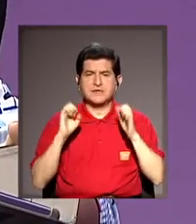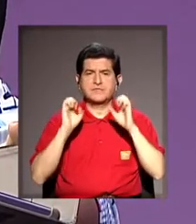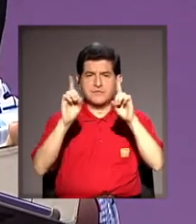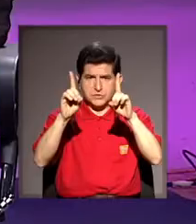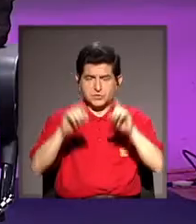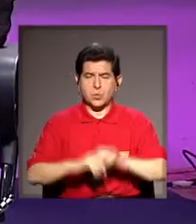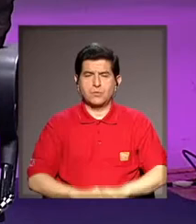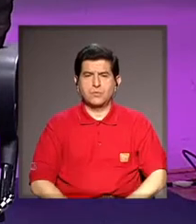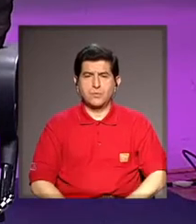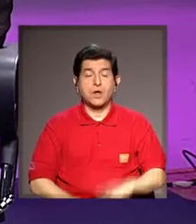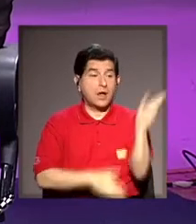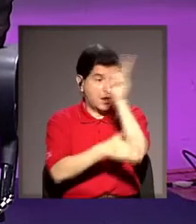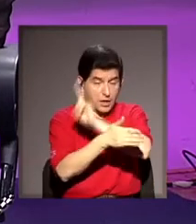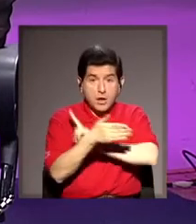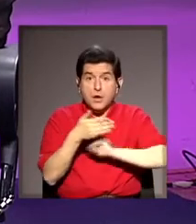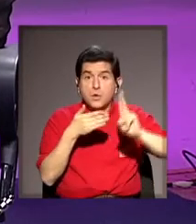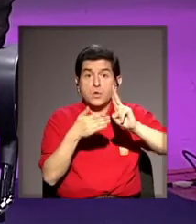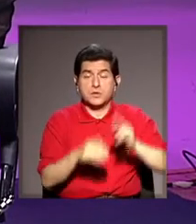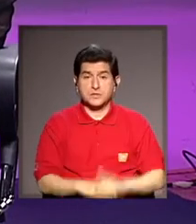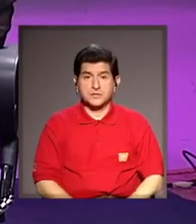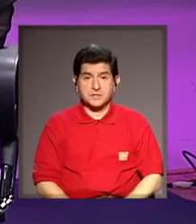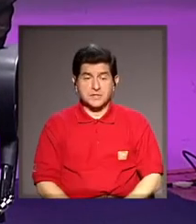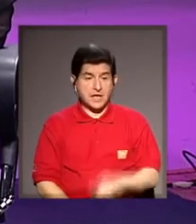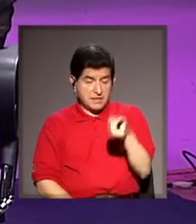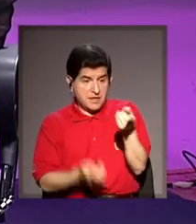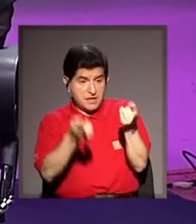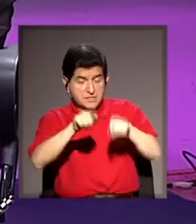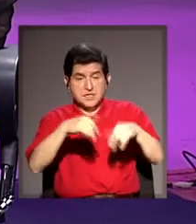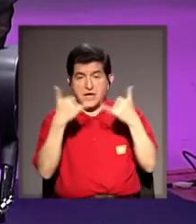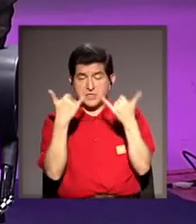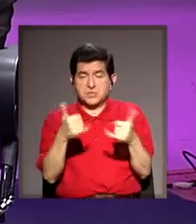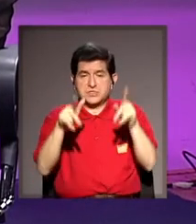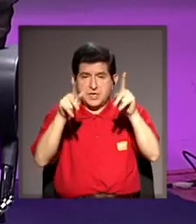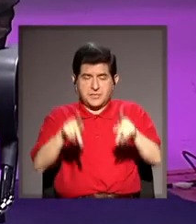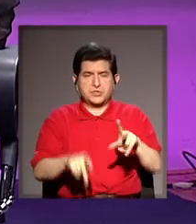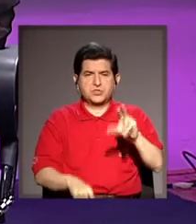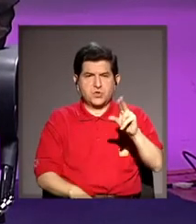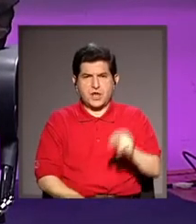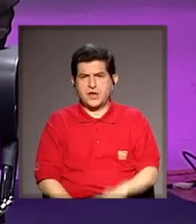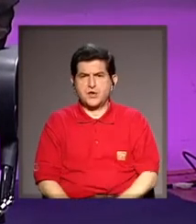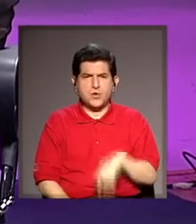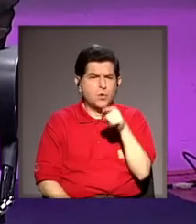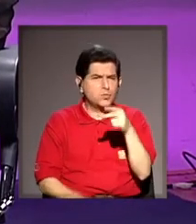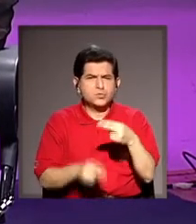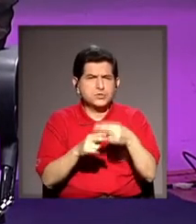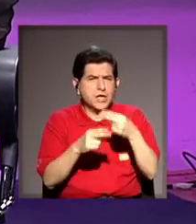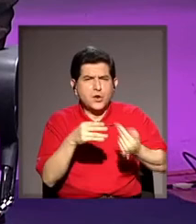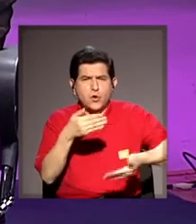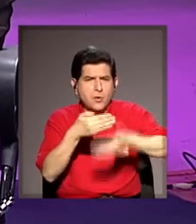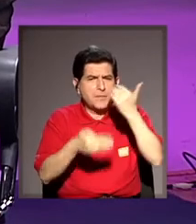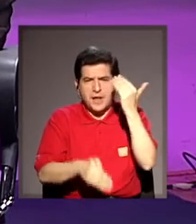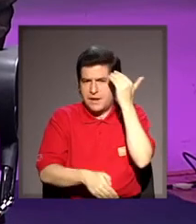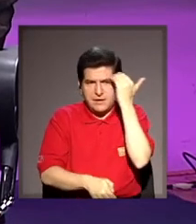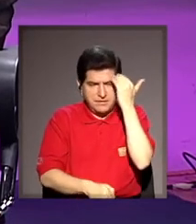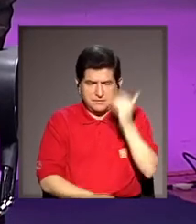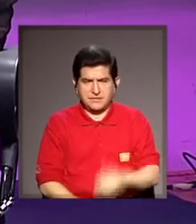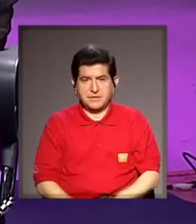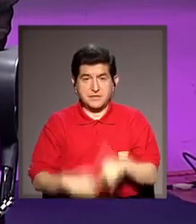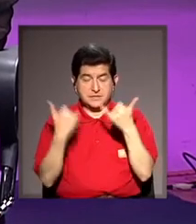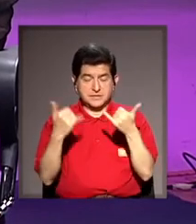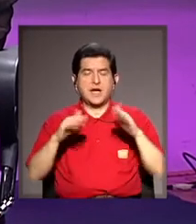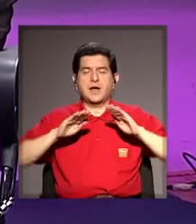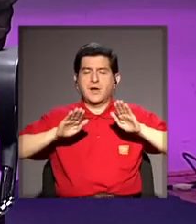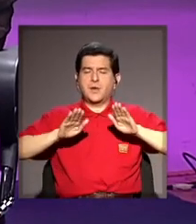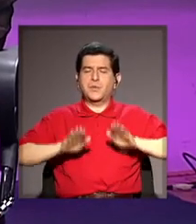en las universidades que ya nadie pueda tener un indicio de cómo estas llamadas antes por ejemplo ya te da una enorme